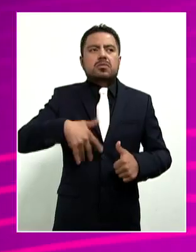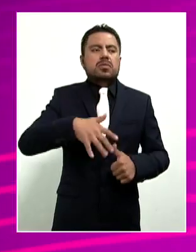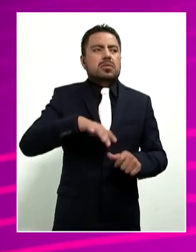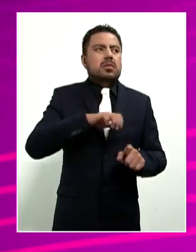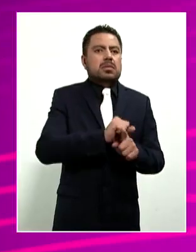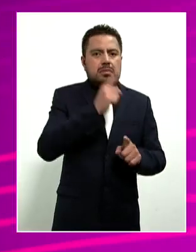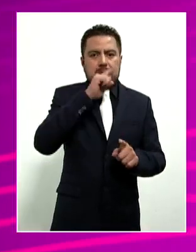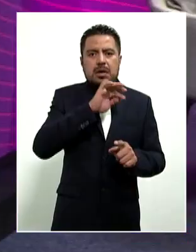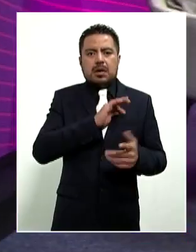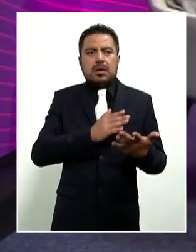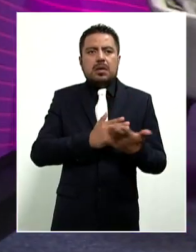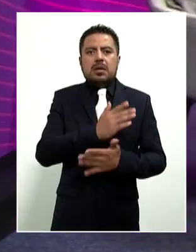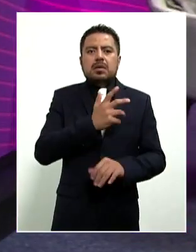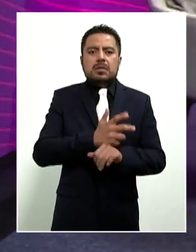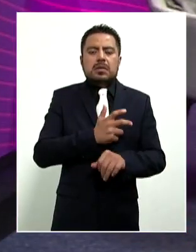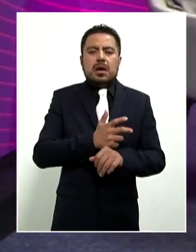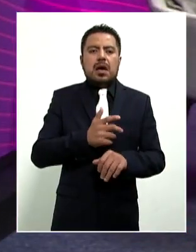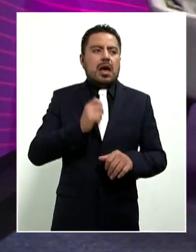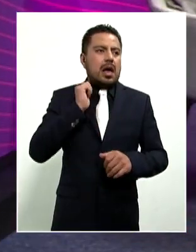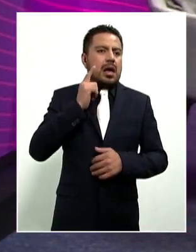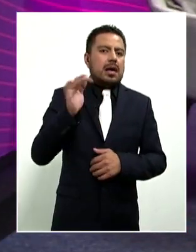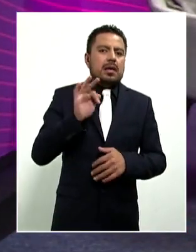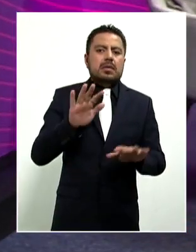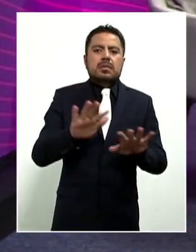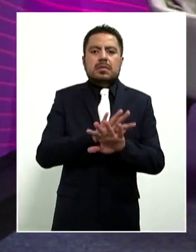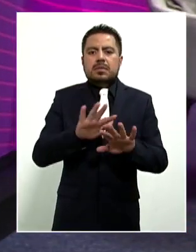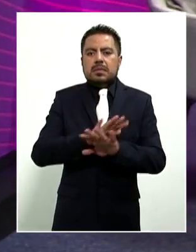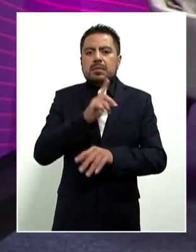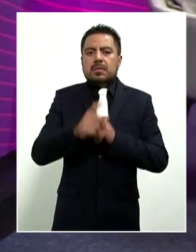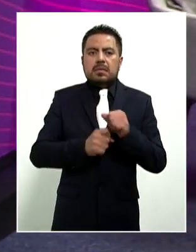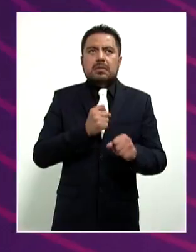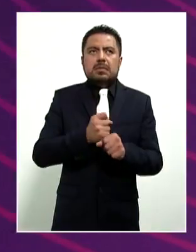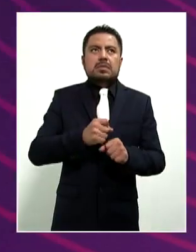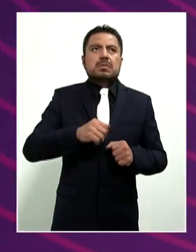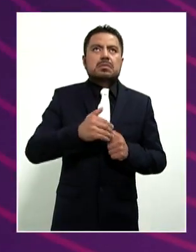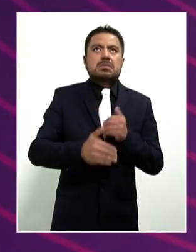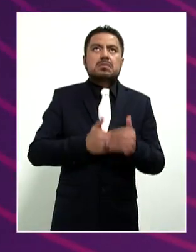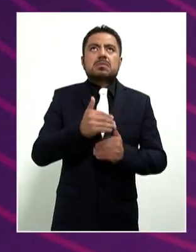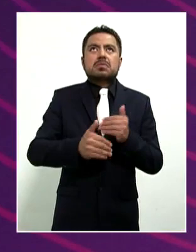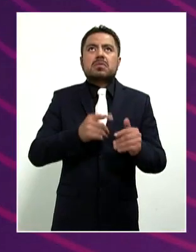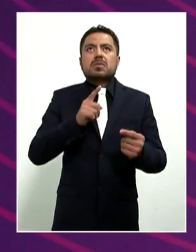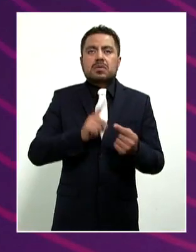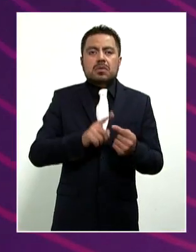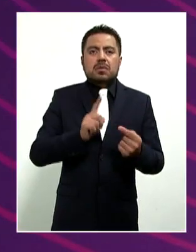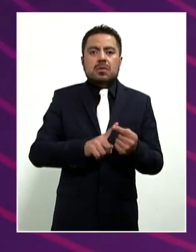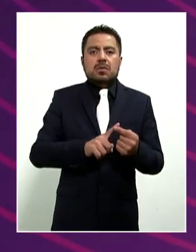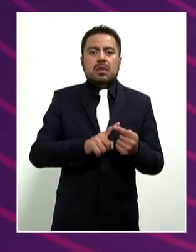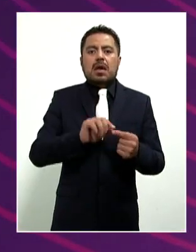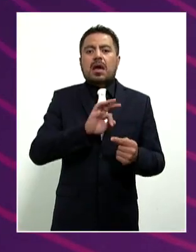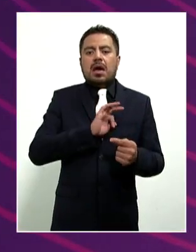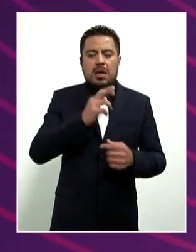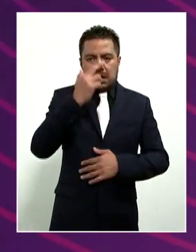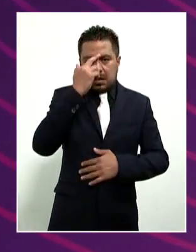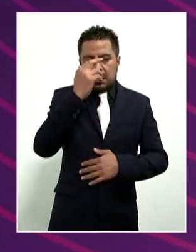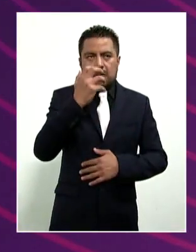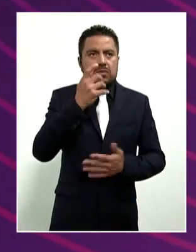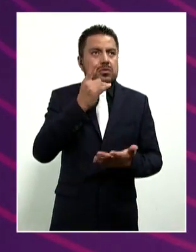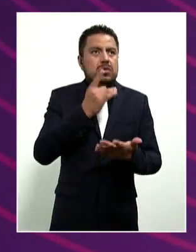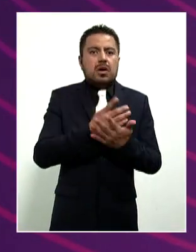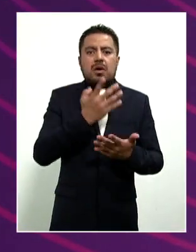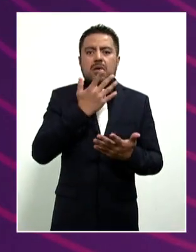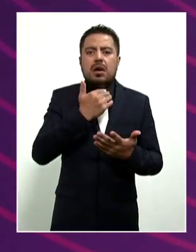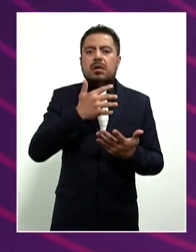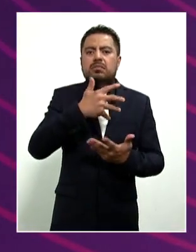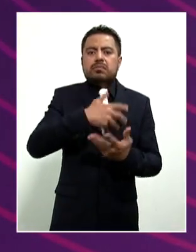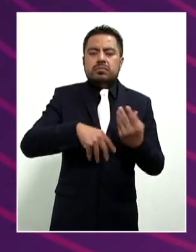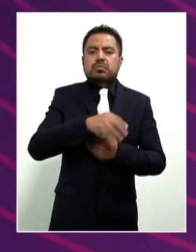a Estados Unidos. Sin embargo, algo cambia en estos años recientes, donde ya las razones no nada más son